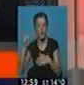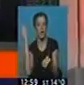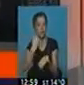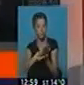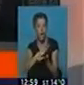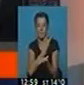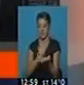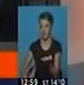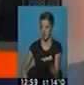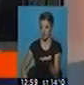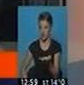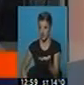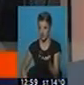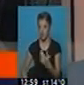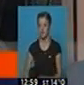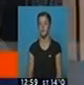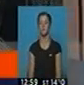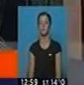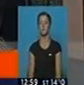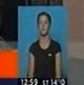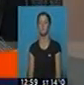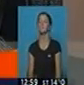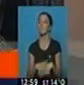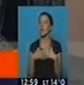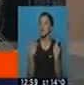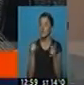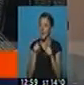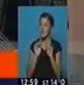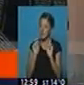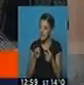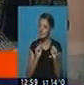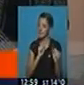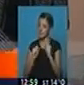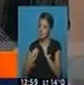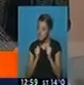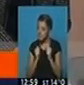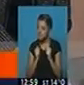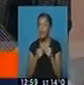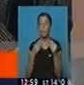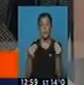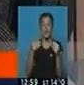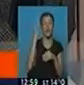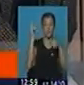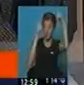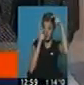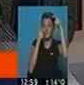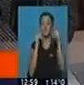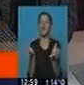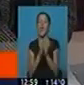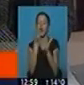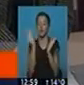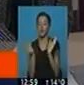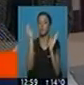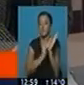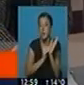que juró Chávez, que se mencionaba antes. Entonces, ahí hay una tensión también, porque el chavismo introdujo el revocatorio, pero con la idea que nunca